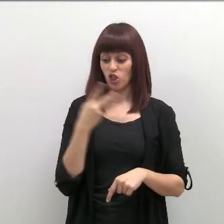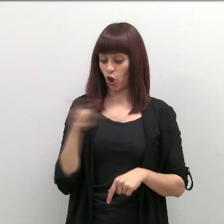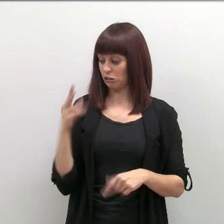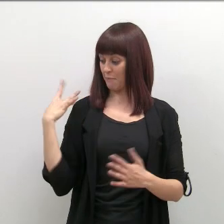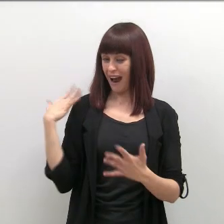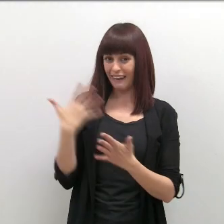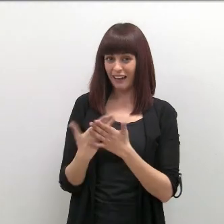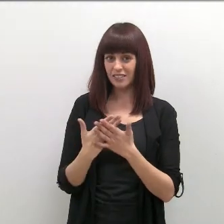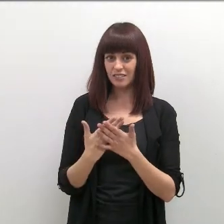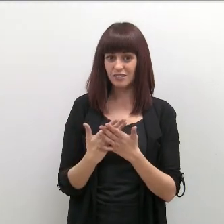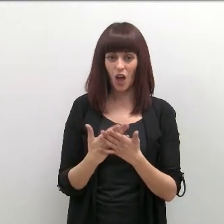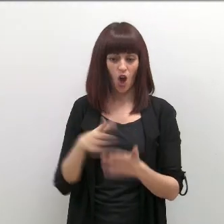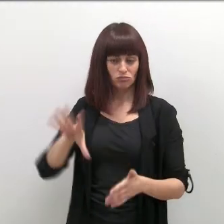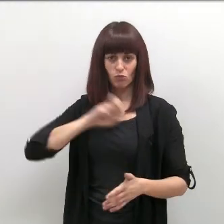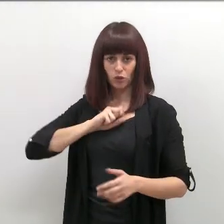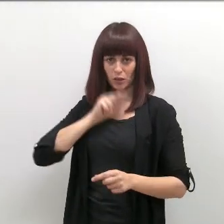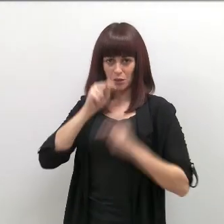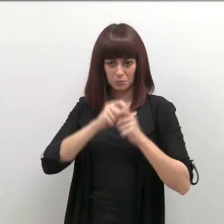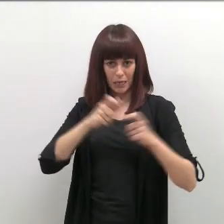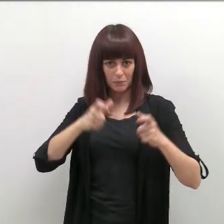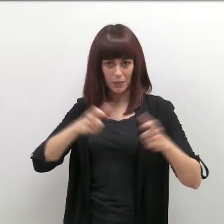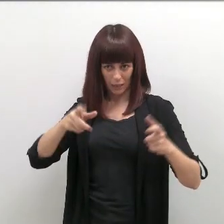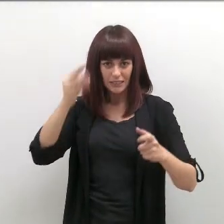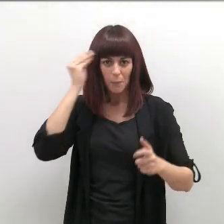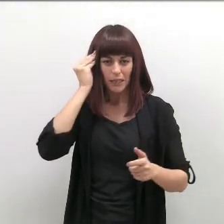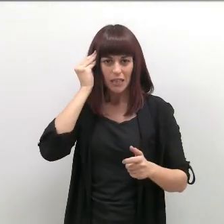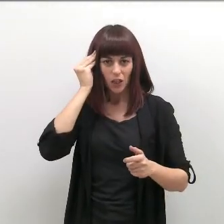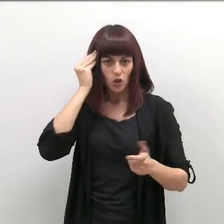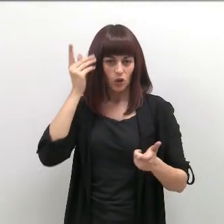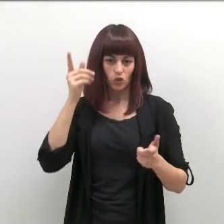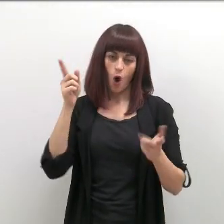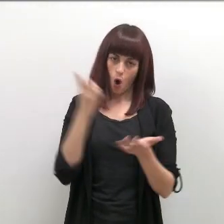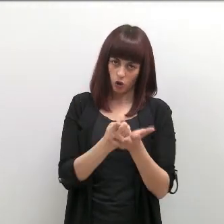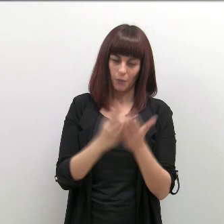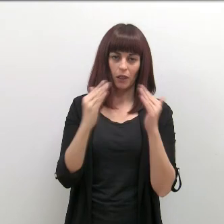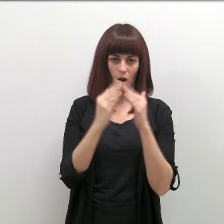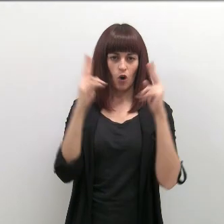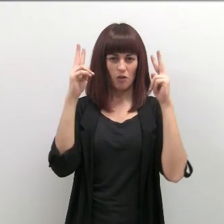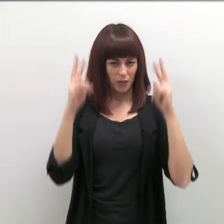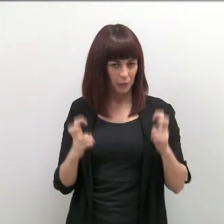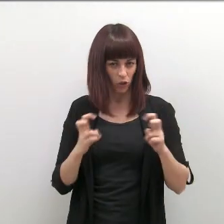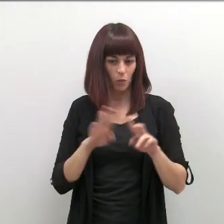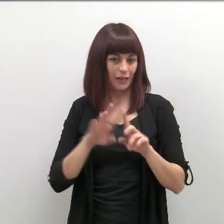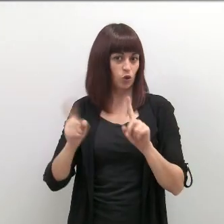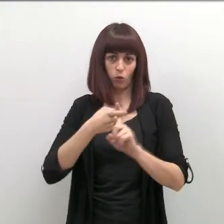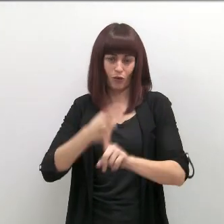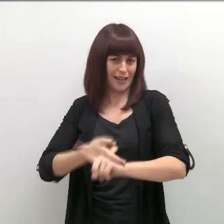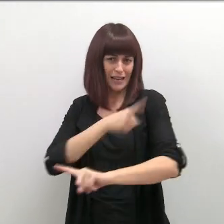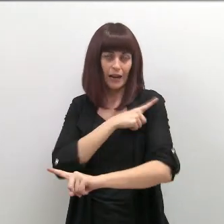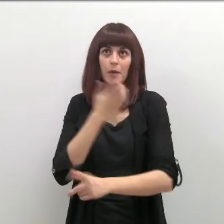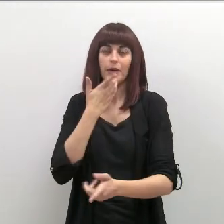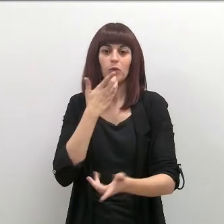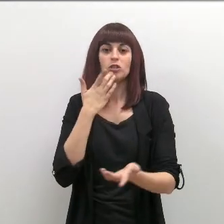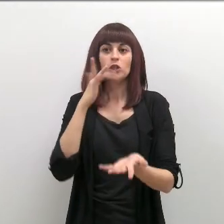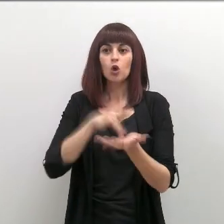a récords absolutos en esta pandemia. ¿Se está planteando el confinamiento de la población de la comunidad como solución in extremis? Si llegamos, por ejemplo,